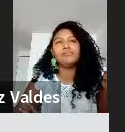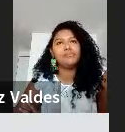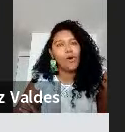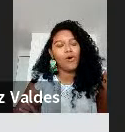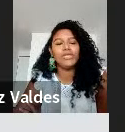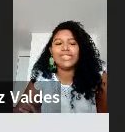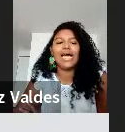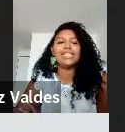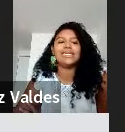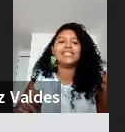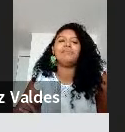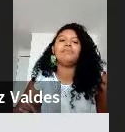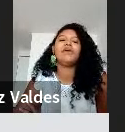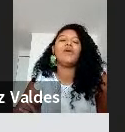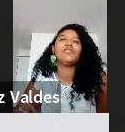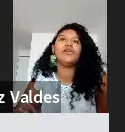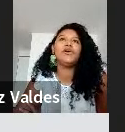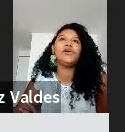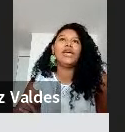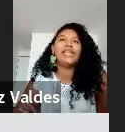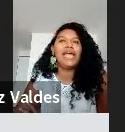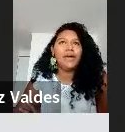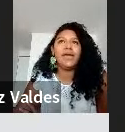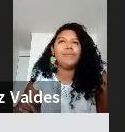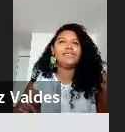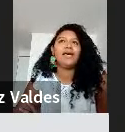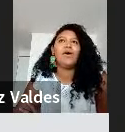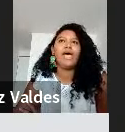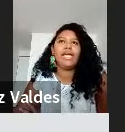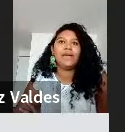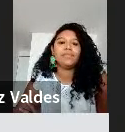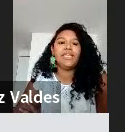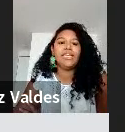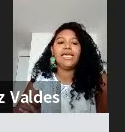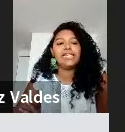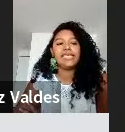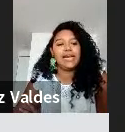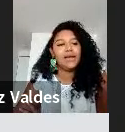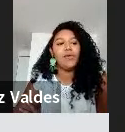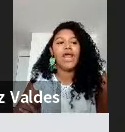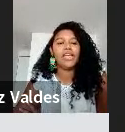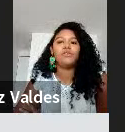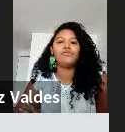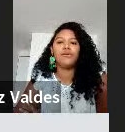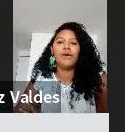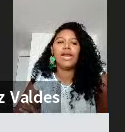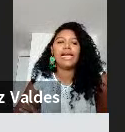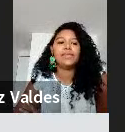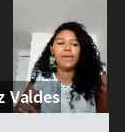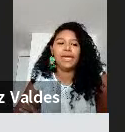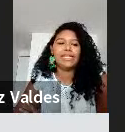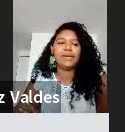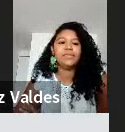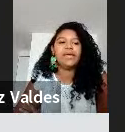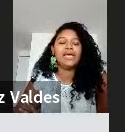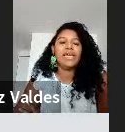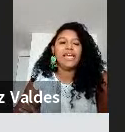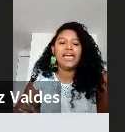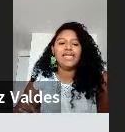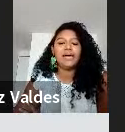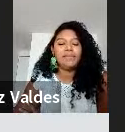con pocos detalles en ese primer encuentro qué le había pasado a ella y quiénes eran las mujeres que conformaban la Red